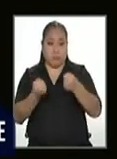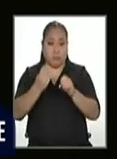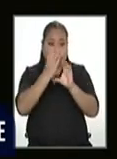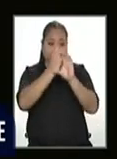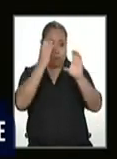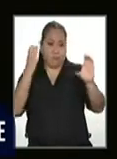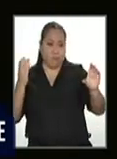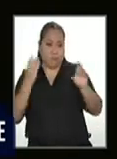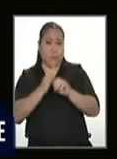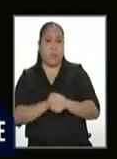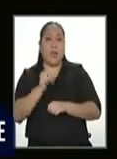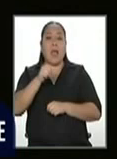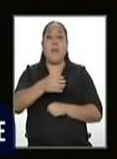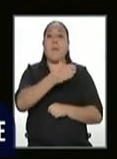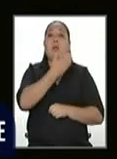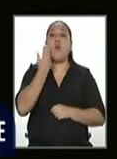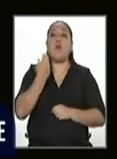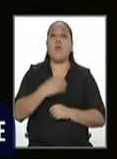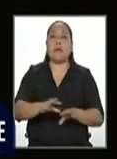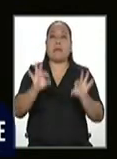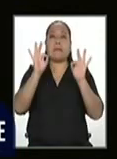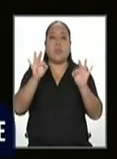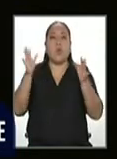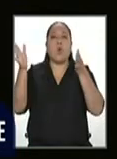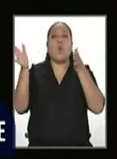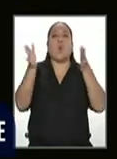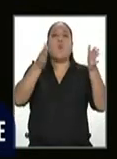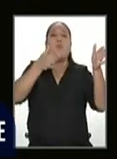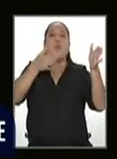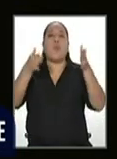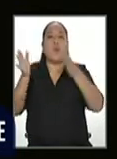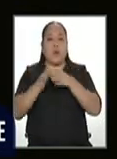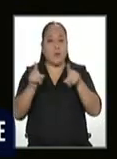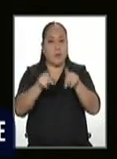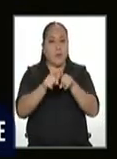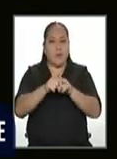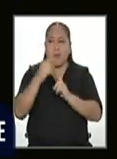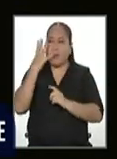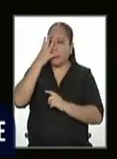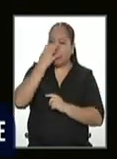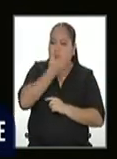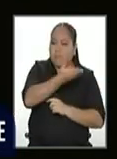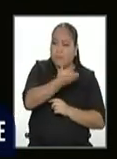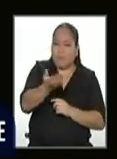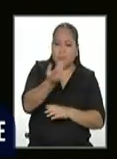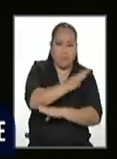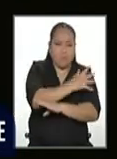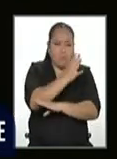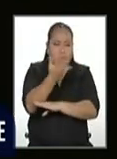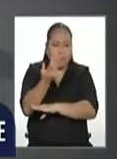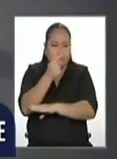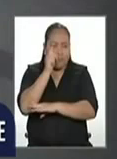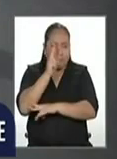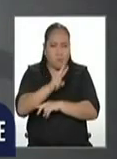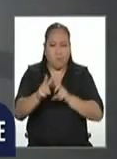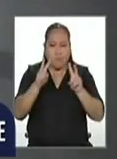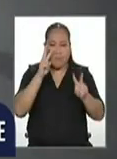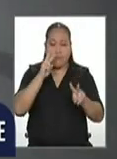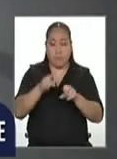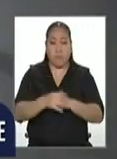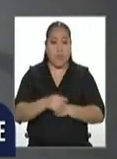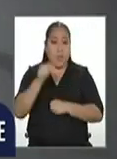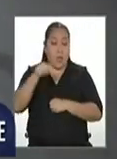ha mejorado la calidad de nuestro aire, ha mejorado también nuestros paisajes. Es decir, esta